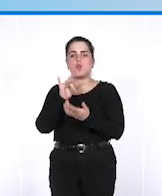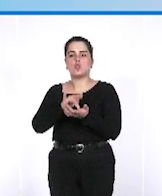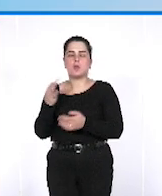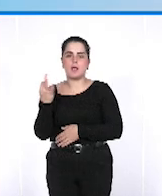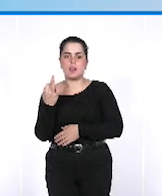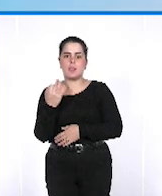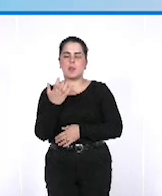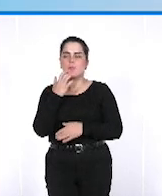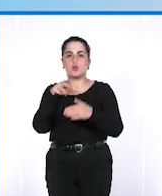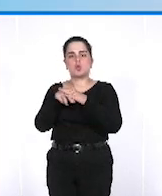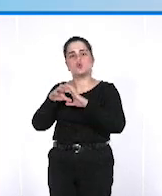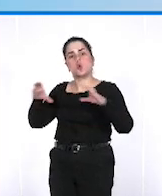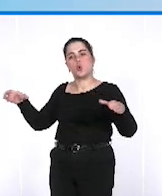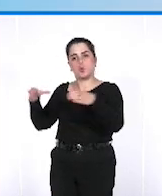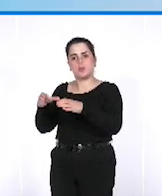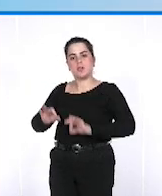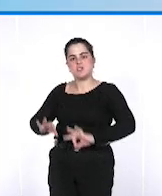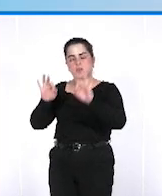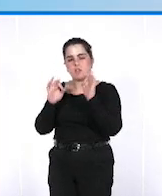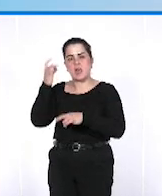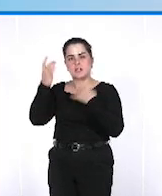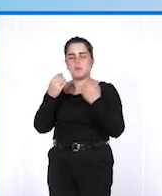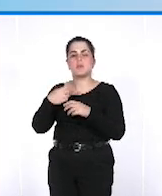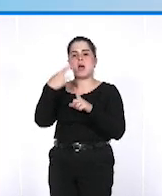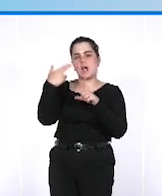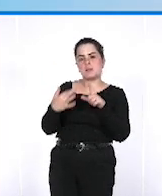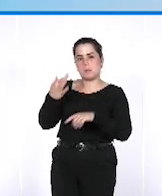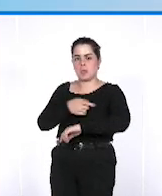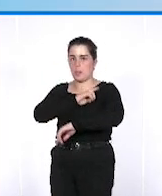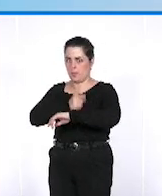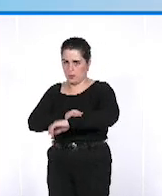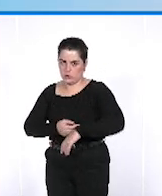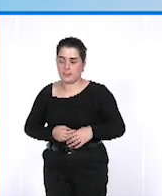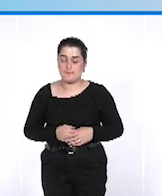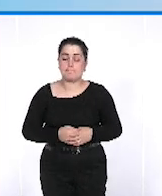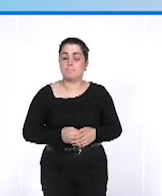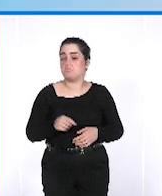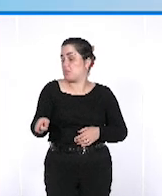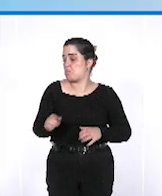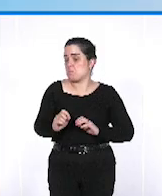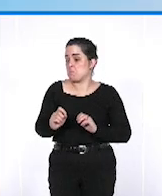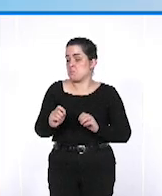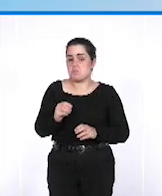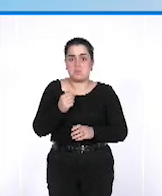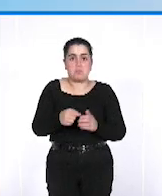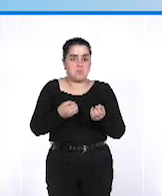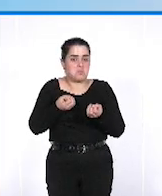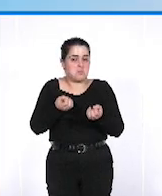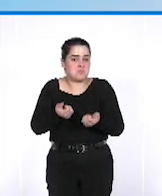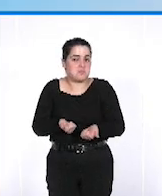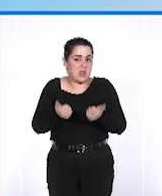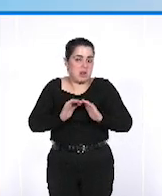recursos comunitarios sobre todo para actividades artísticas y deportivas y de esto poquito os puedo avanzar más